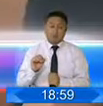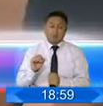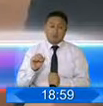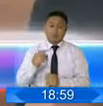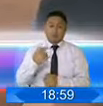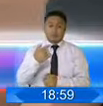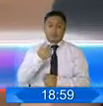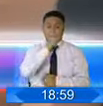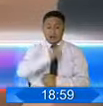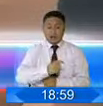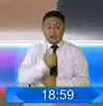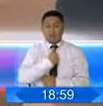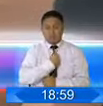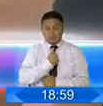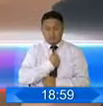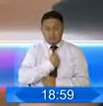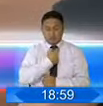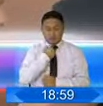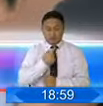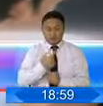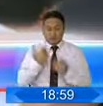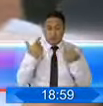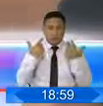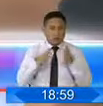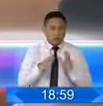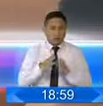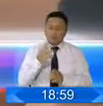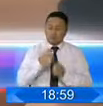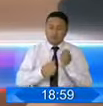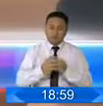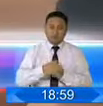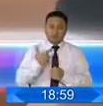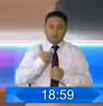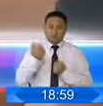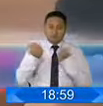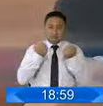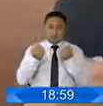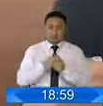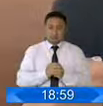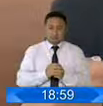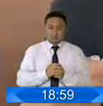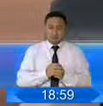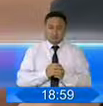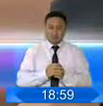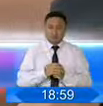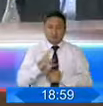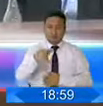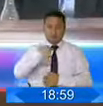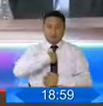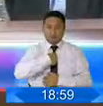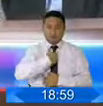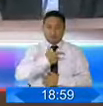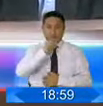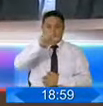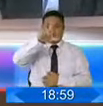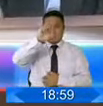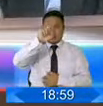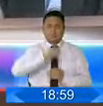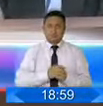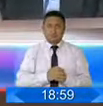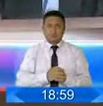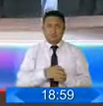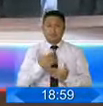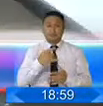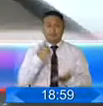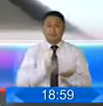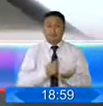y ustedes lo han escuchado, que cualquier manejo era y lo hacía exclusivamente él. La audiencia se suspendió para